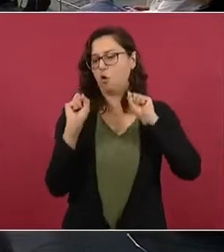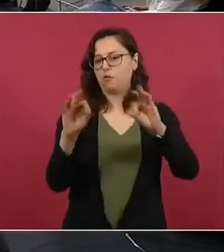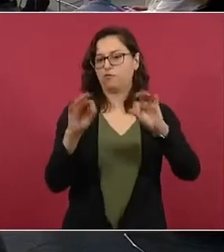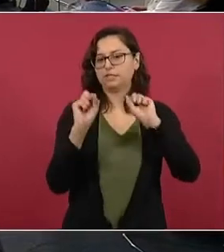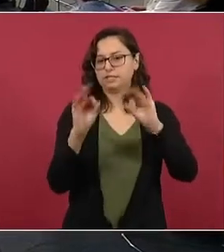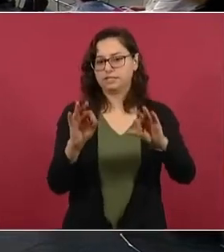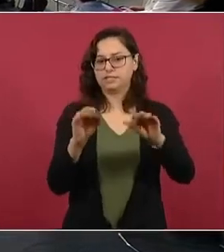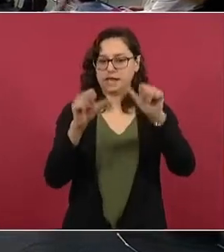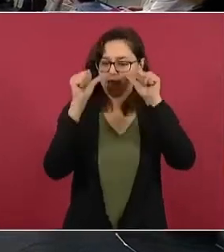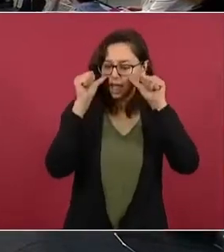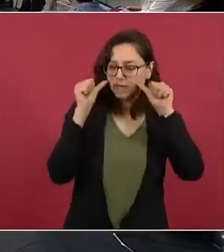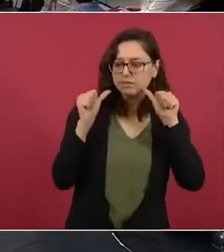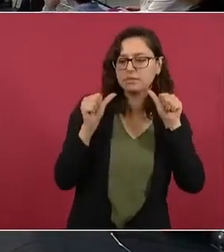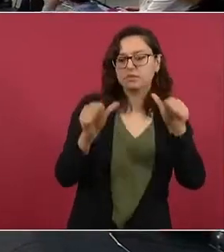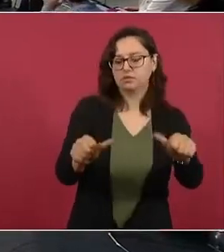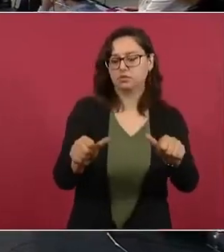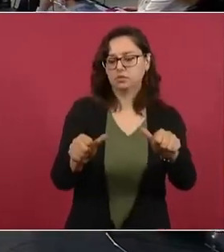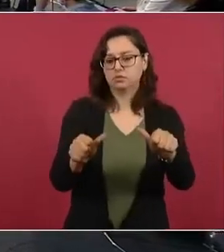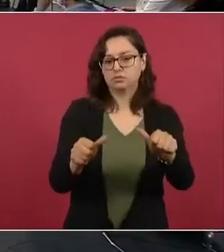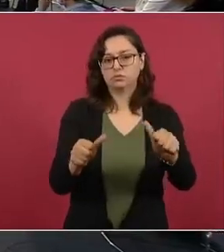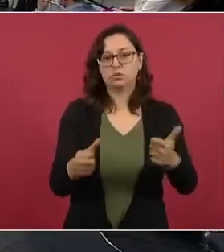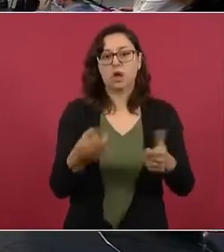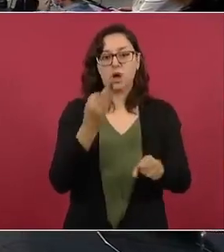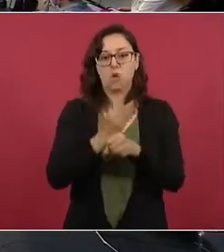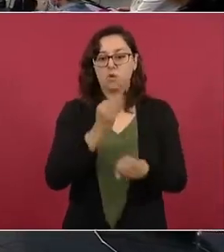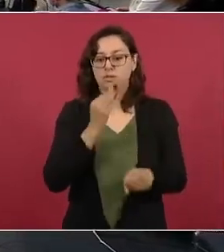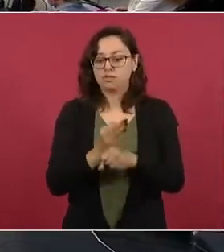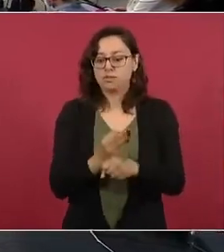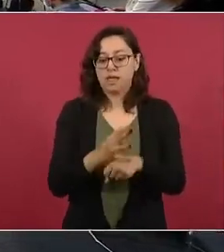con 14 estados.